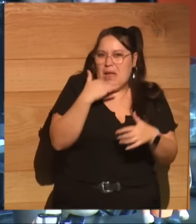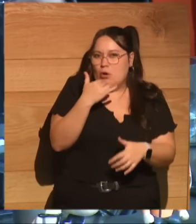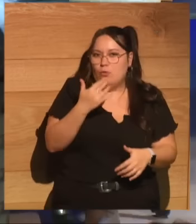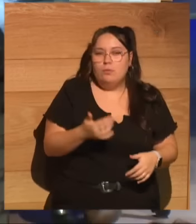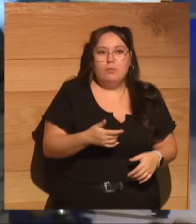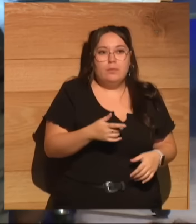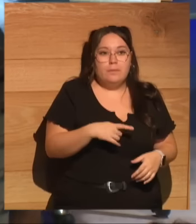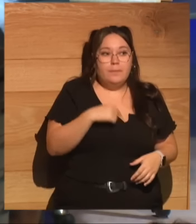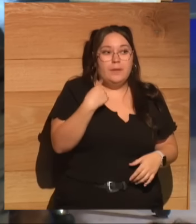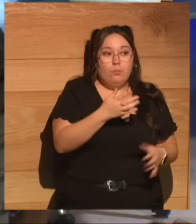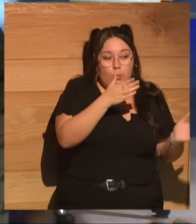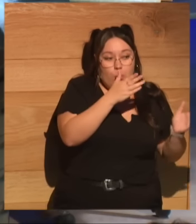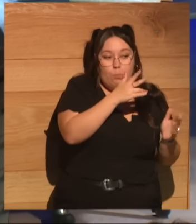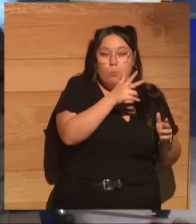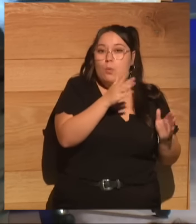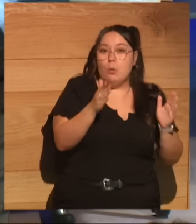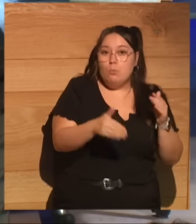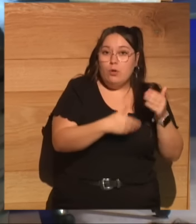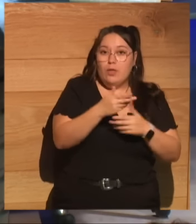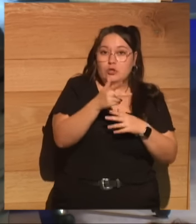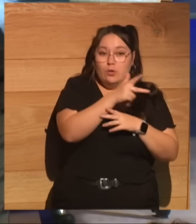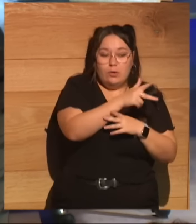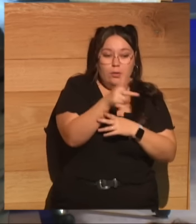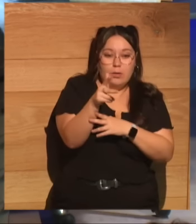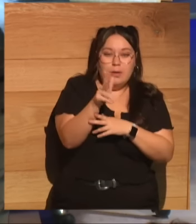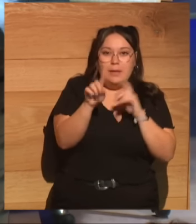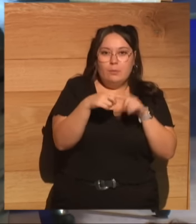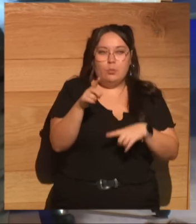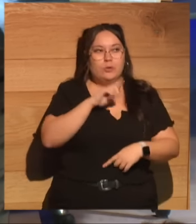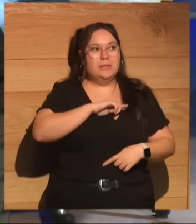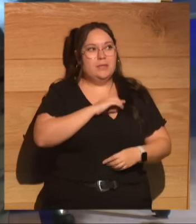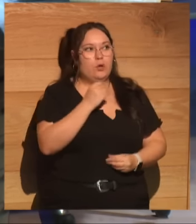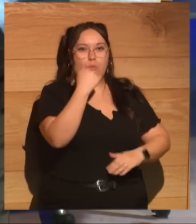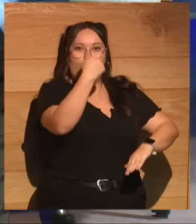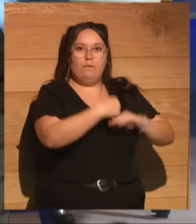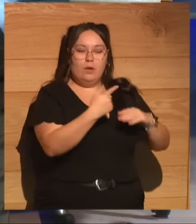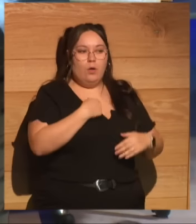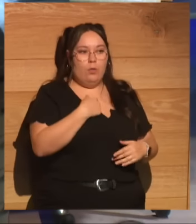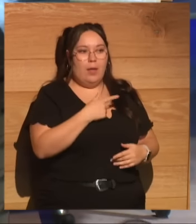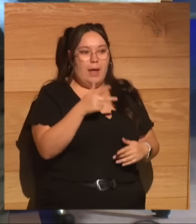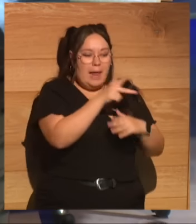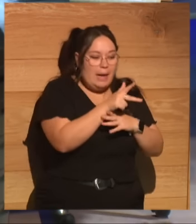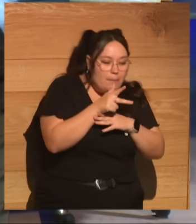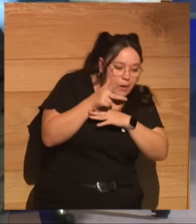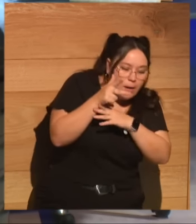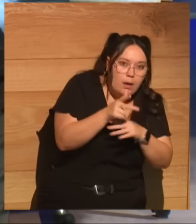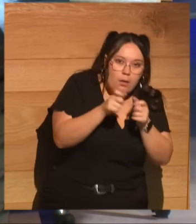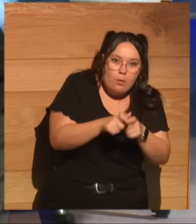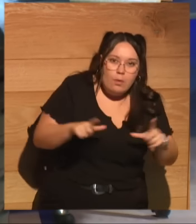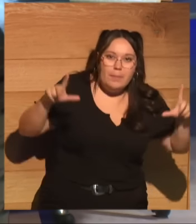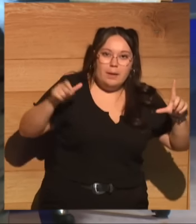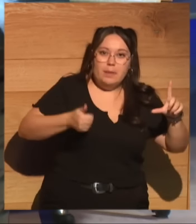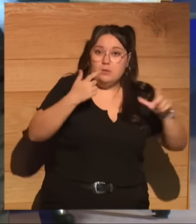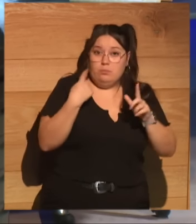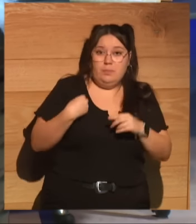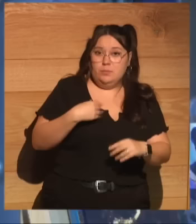demás, muestra el proceso en plano general y luego como que se siente obligado a acercar un poquito más la cámara y volver a mostrar un proceso que acabas